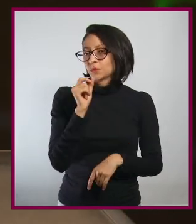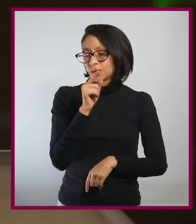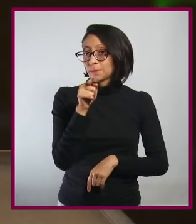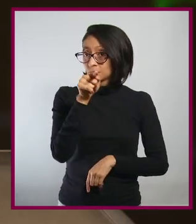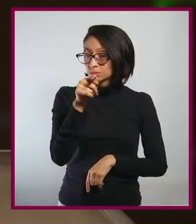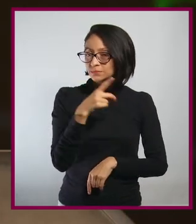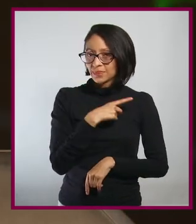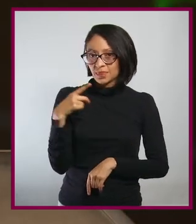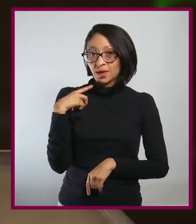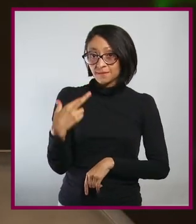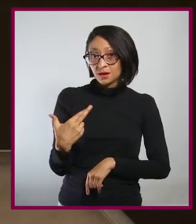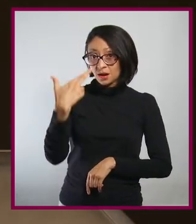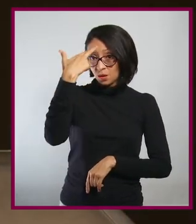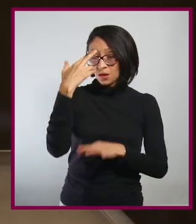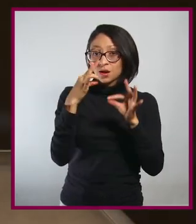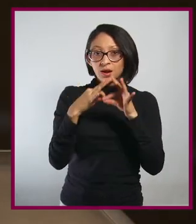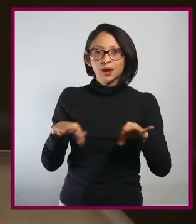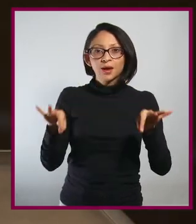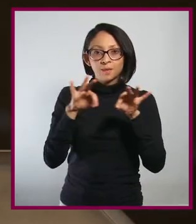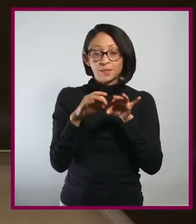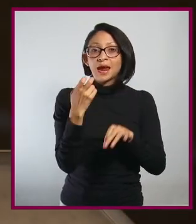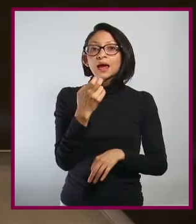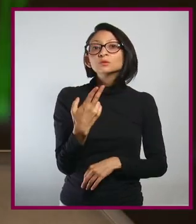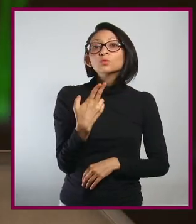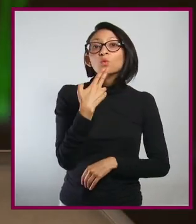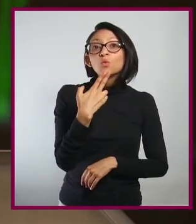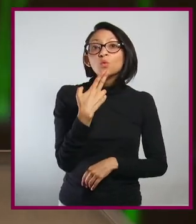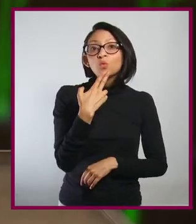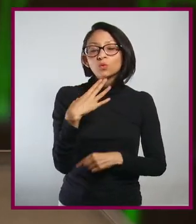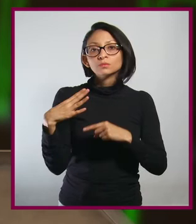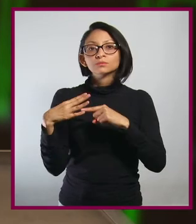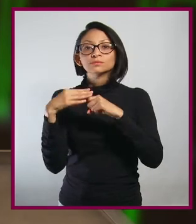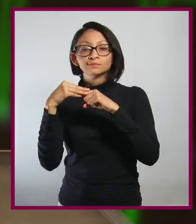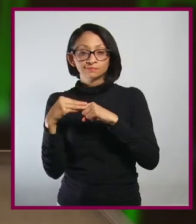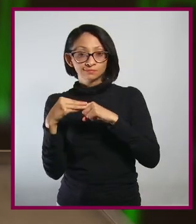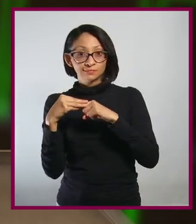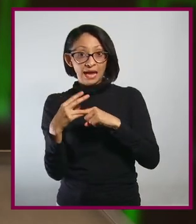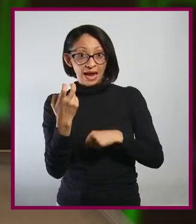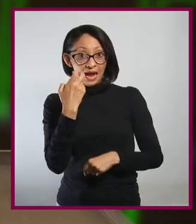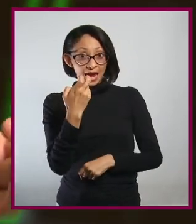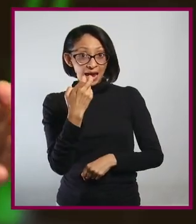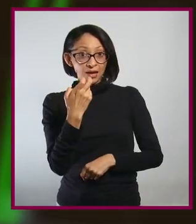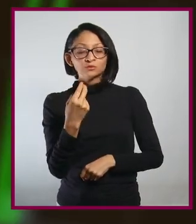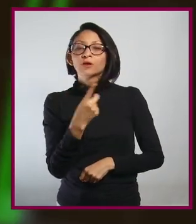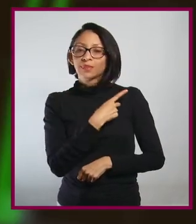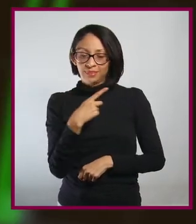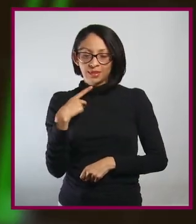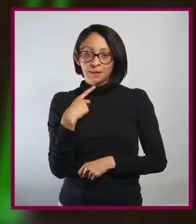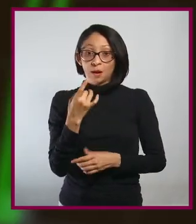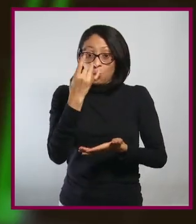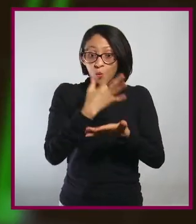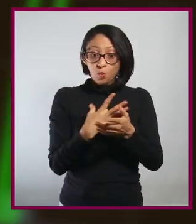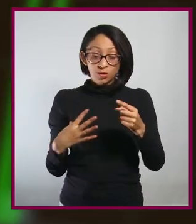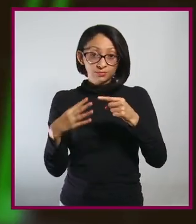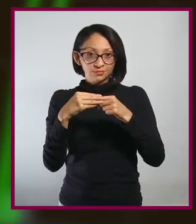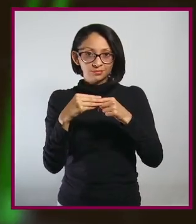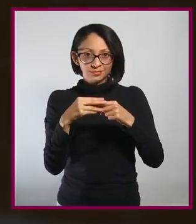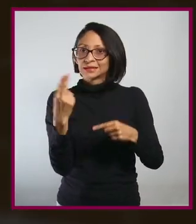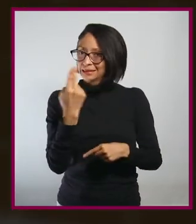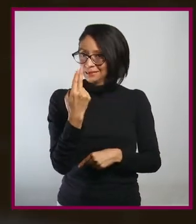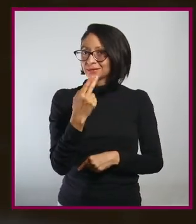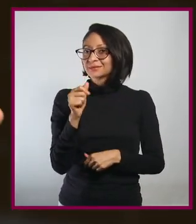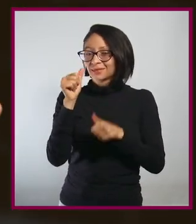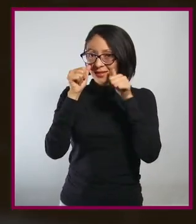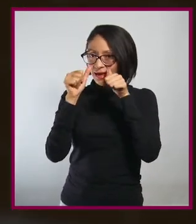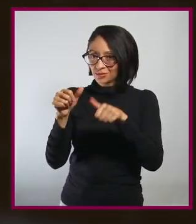importante recordar que aunque la oximetría de pulso puede ser un recurso útil en la toma de decisiones clínicas, no sustituye la evaluación médica